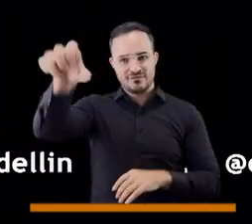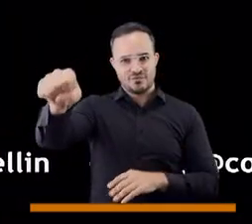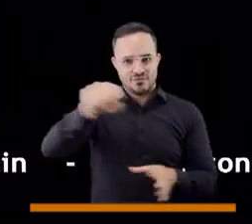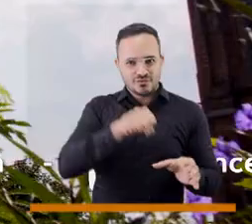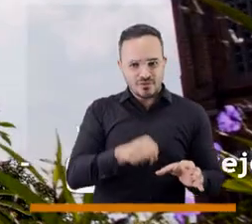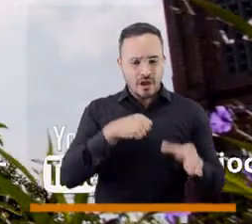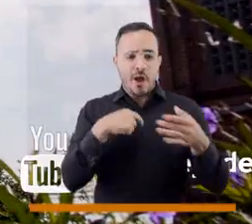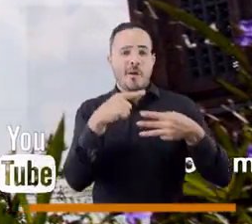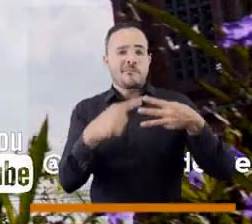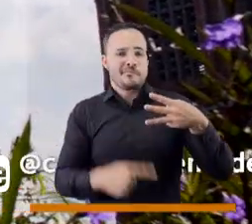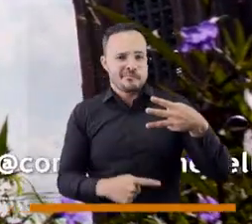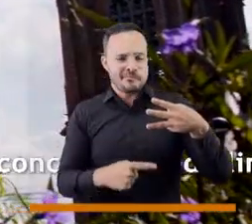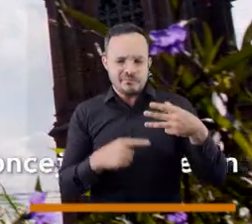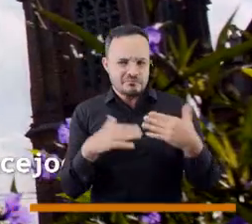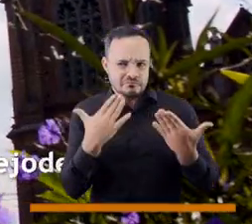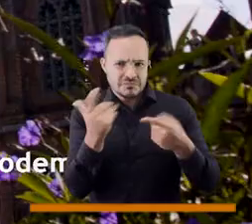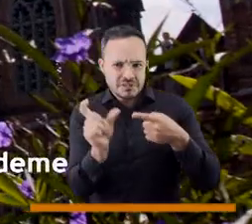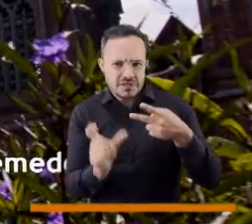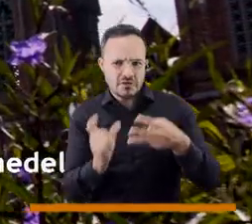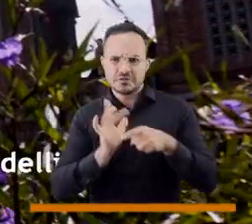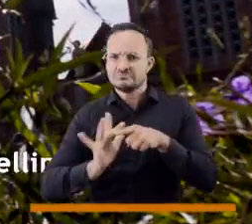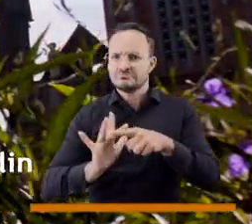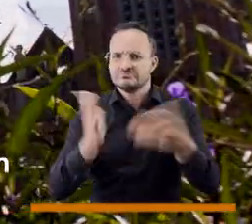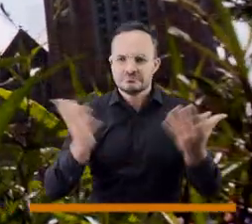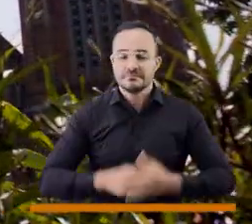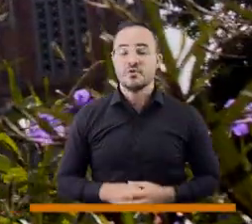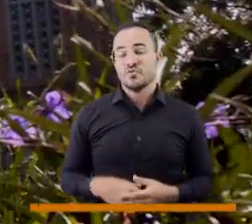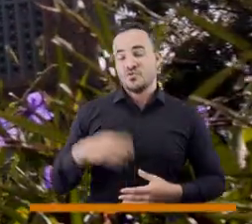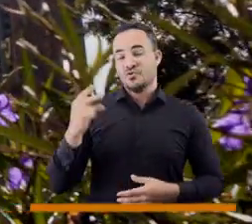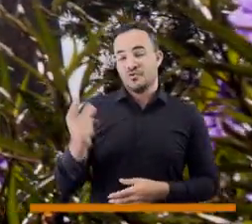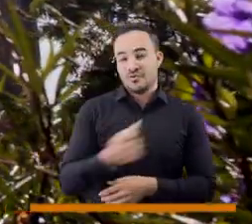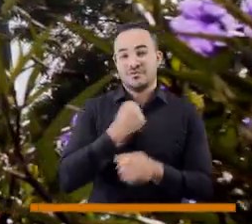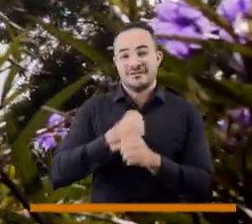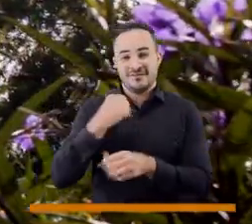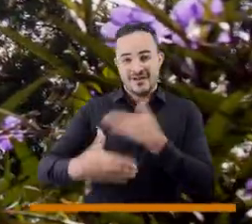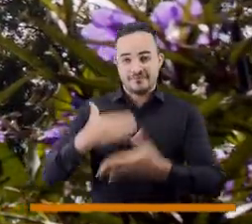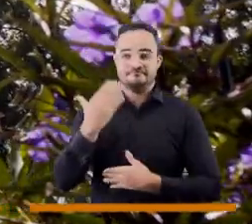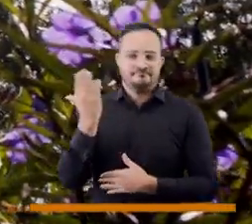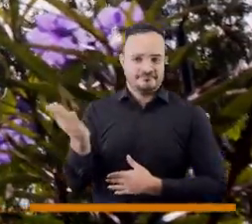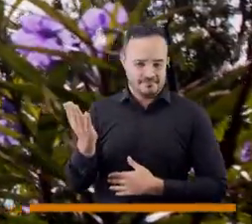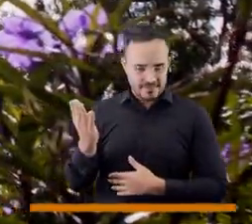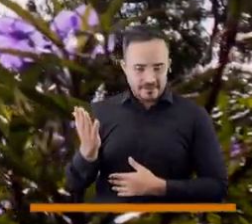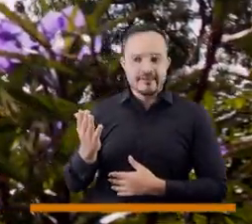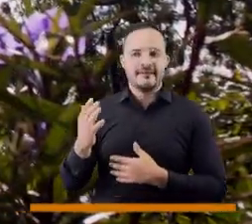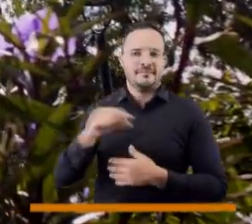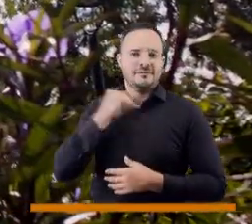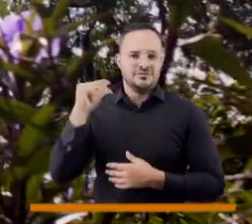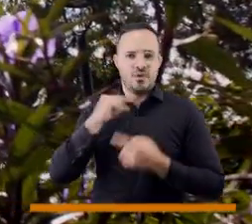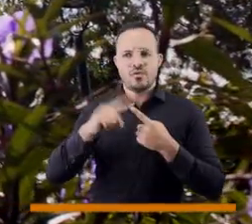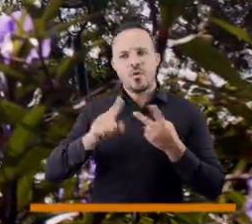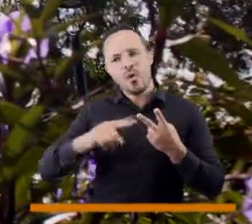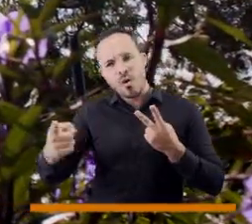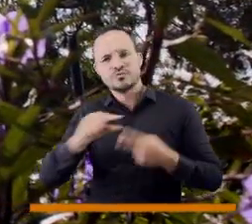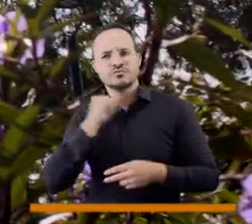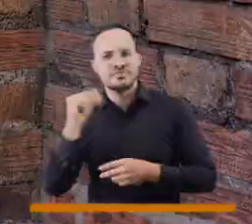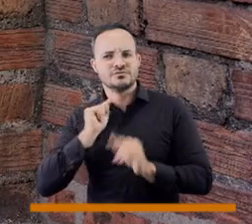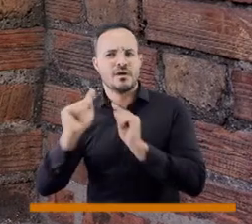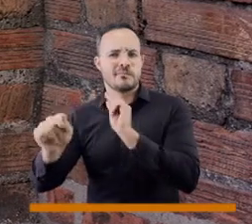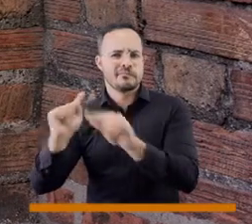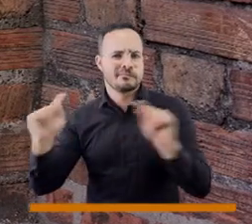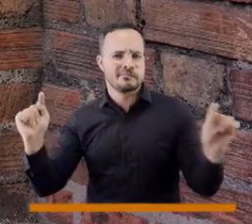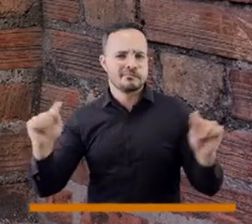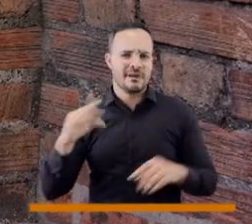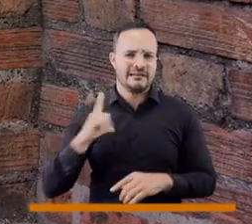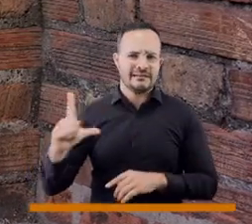Medellín Futuro. Para Medellín fue un proceso largo, un proceso arduo. Líderes como el pastor Robert Sajona, otros pastores